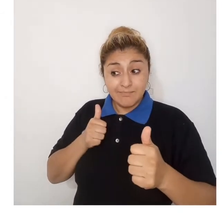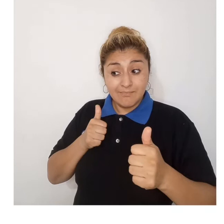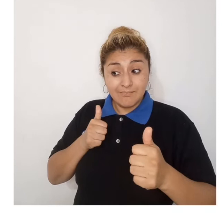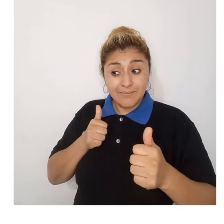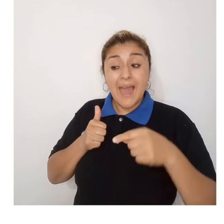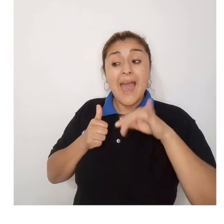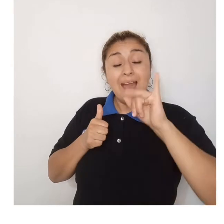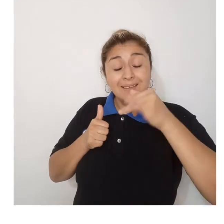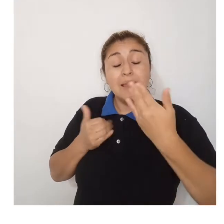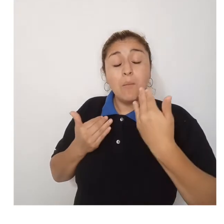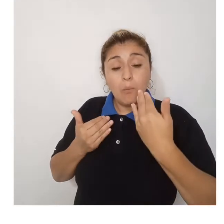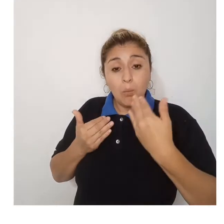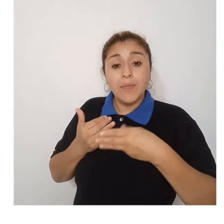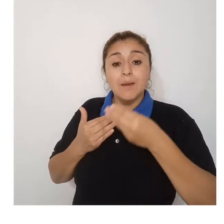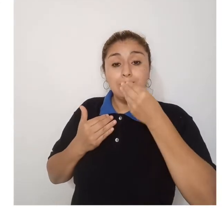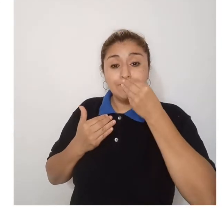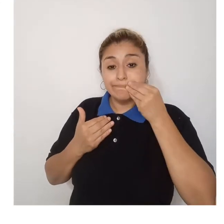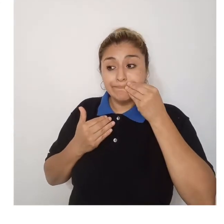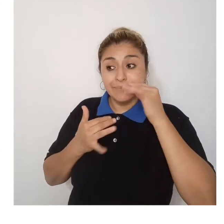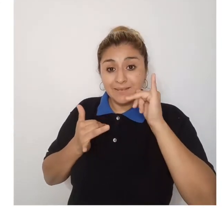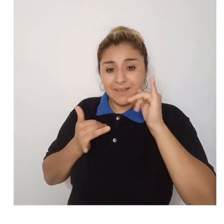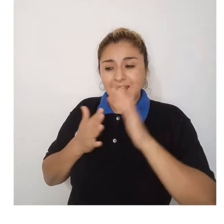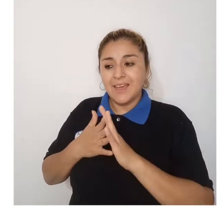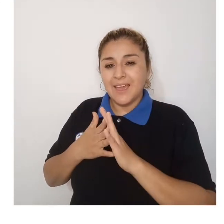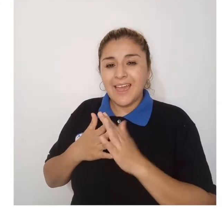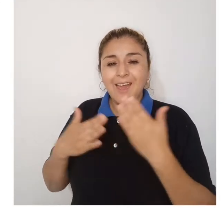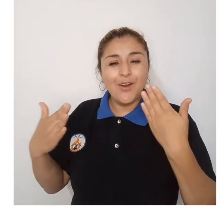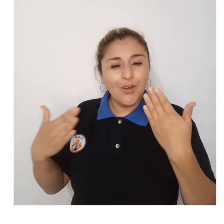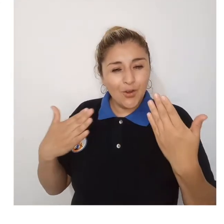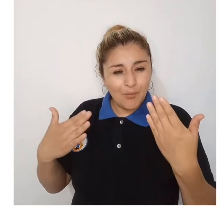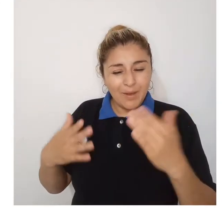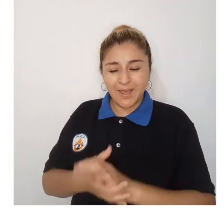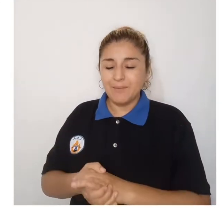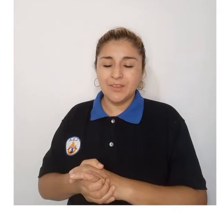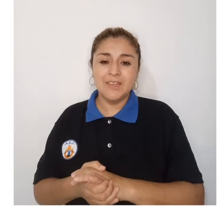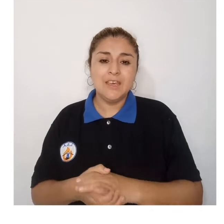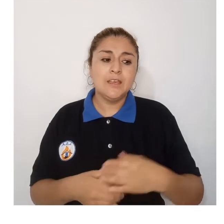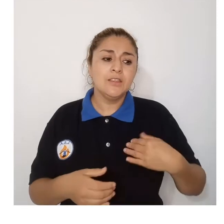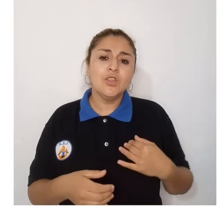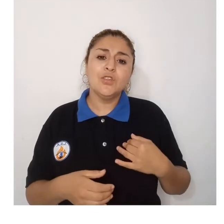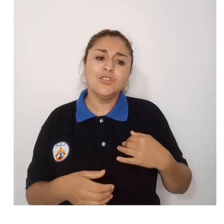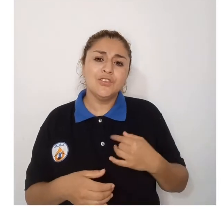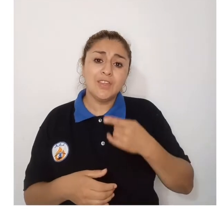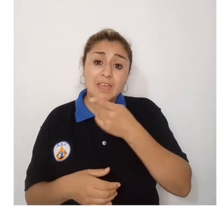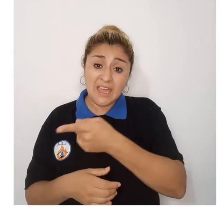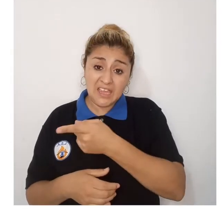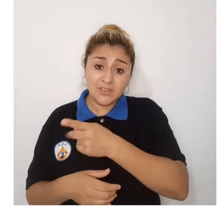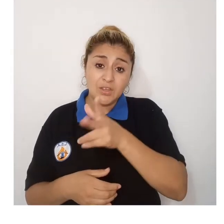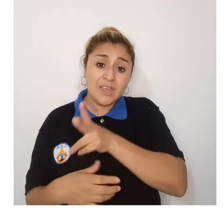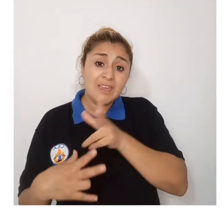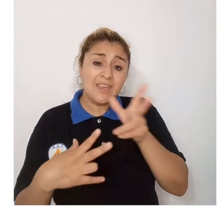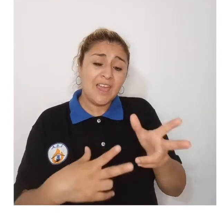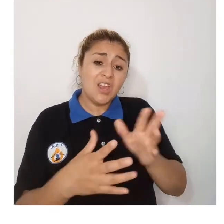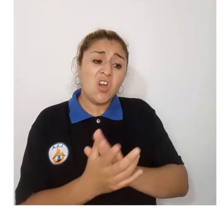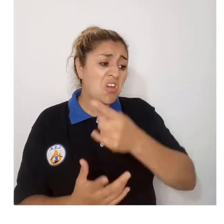interrogación de los escribas y los fariseos ellos le dijeron a jesús nosotros nos sometemos ayunos constantes y oraciones